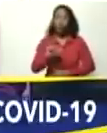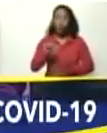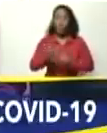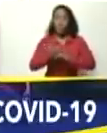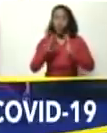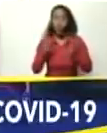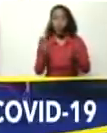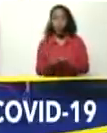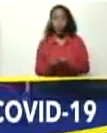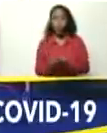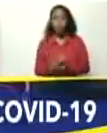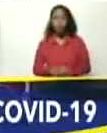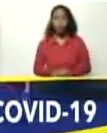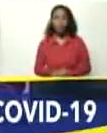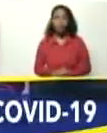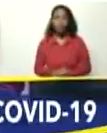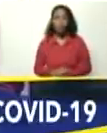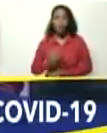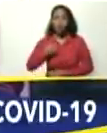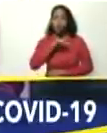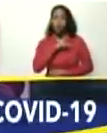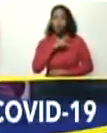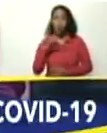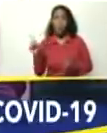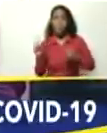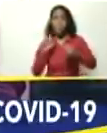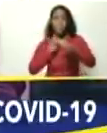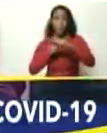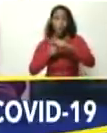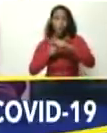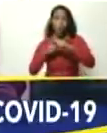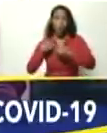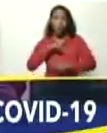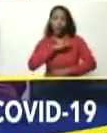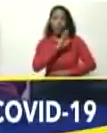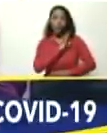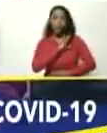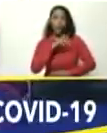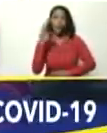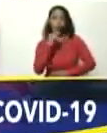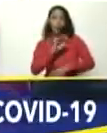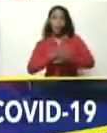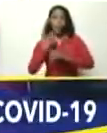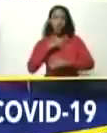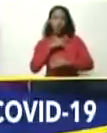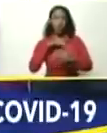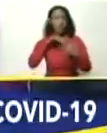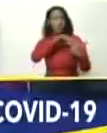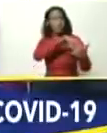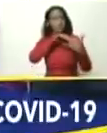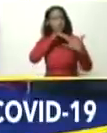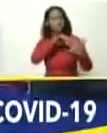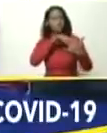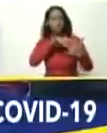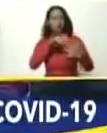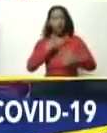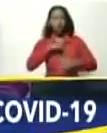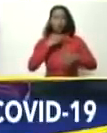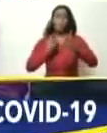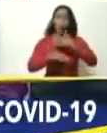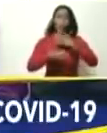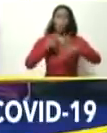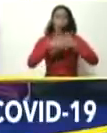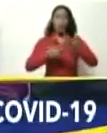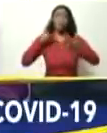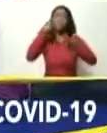mundo. Nosotros conseguimos nuestras vacunas porque somos guerreros. Vamos